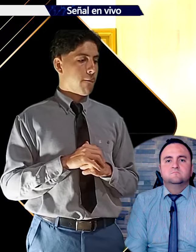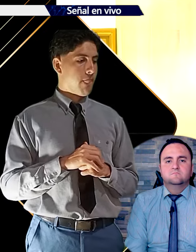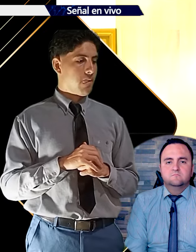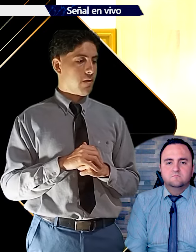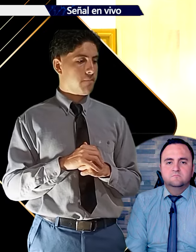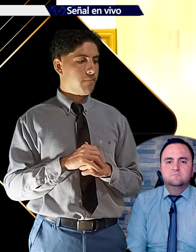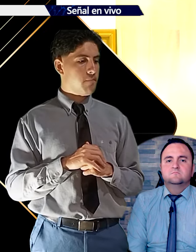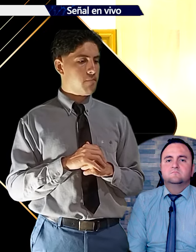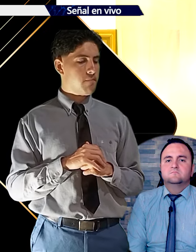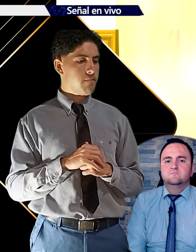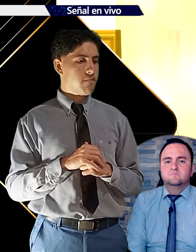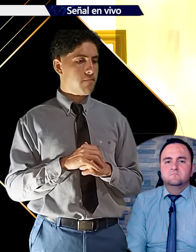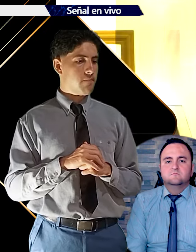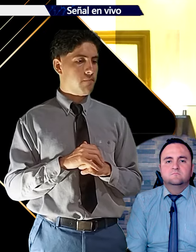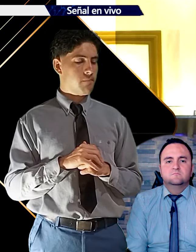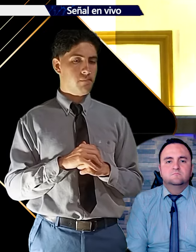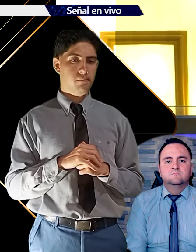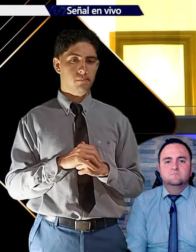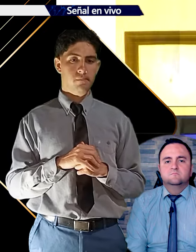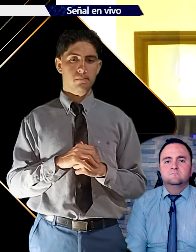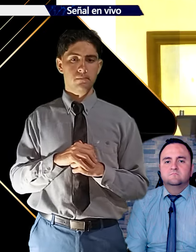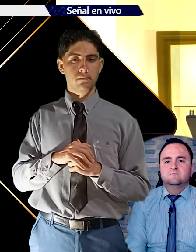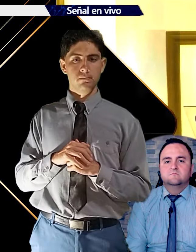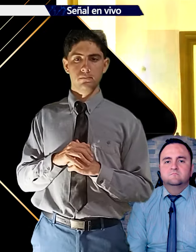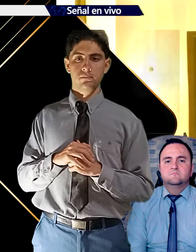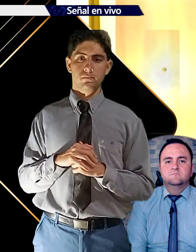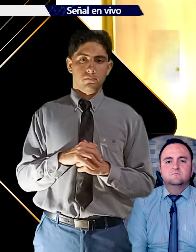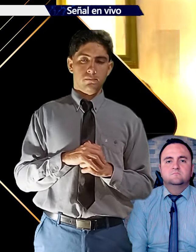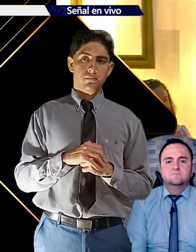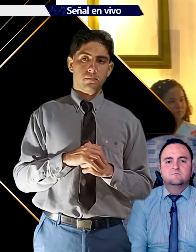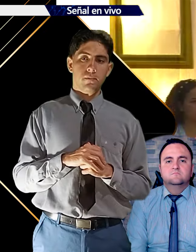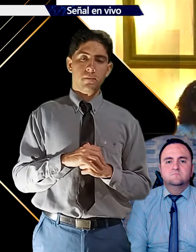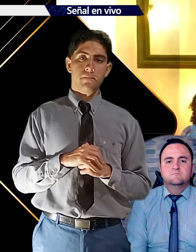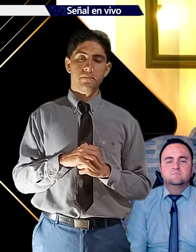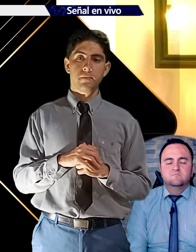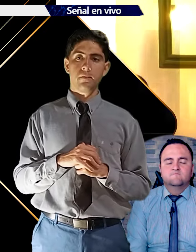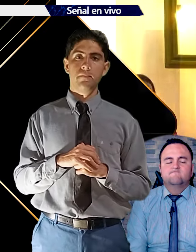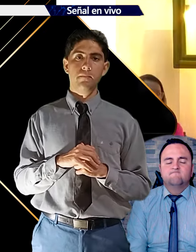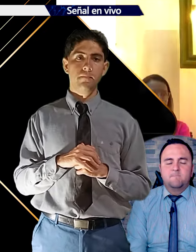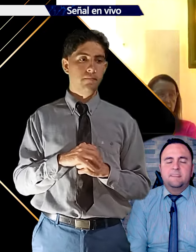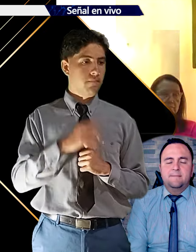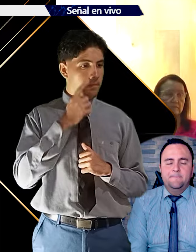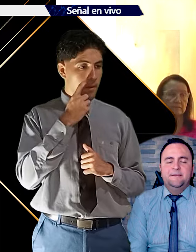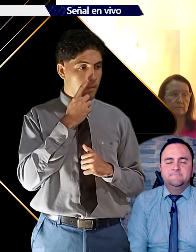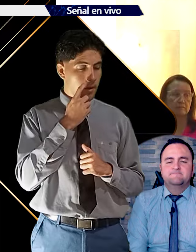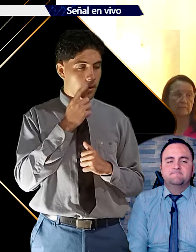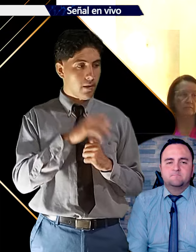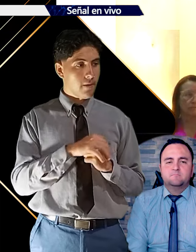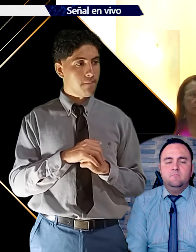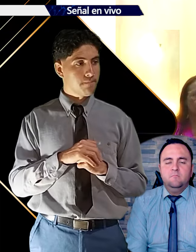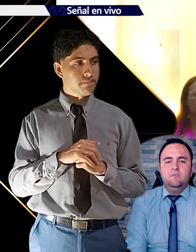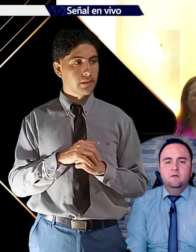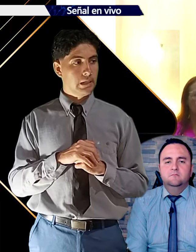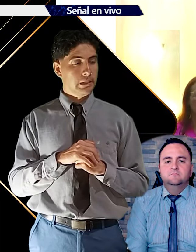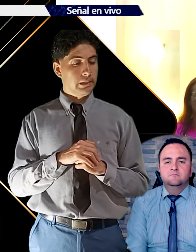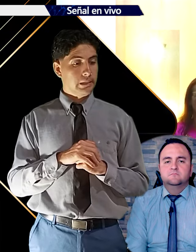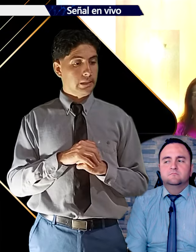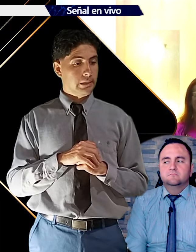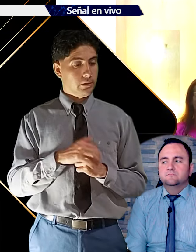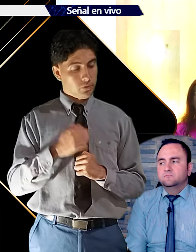para que el muchacho no se sienta mal. No, maneja eso allá, porque es una persona muy cercana, conocida. Le dije: maneja la familia, no me nombres a mí para nada, para no hacerlo sentir en